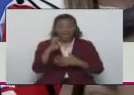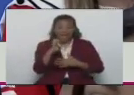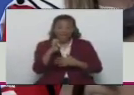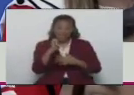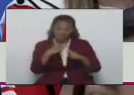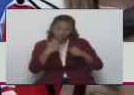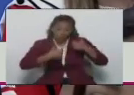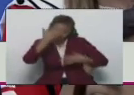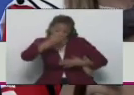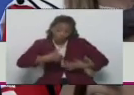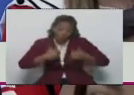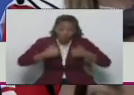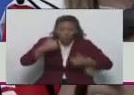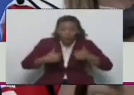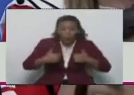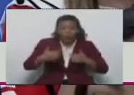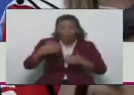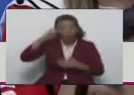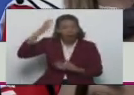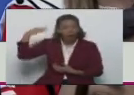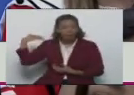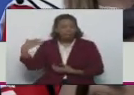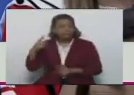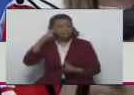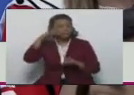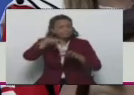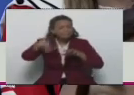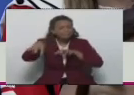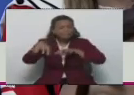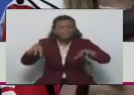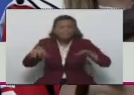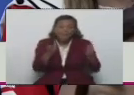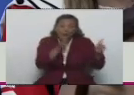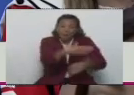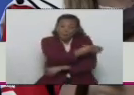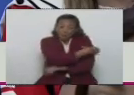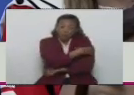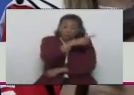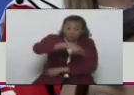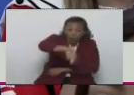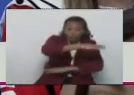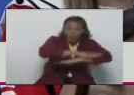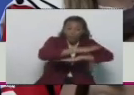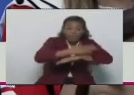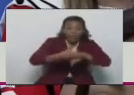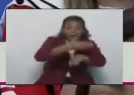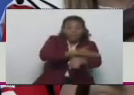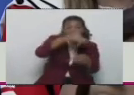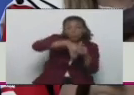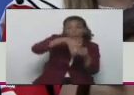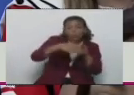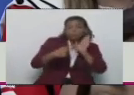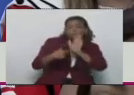separar la paja del grano y saber que del lado de la oposición, presidente, se